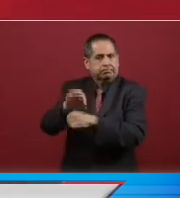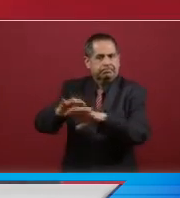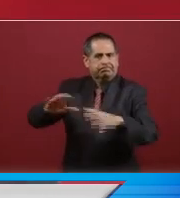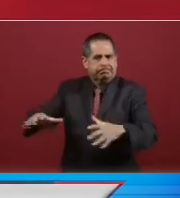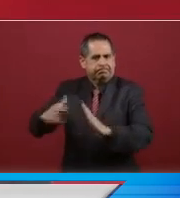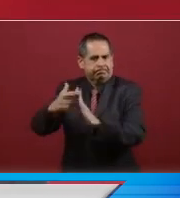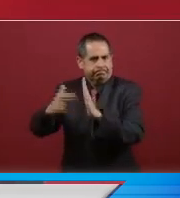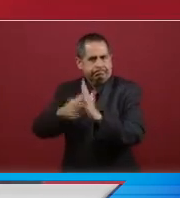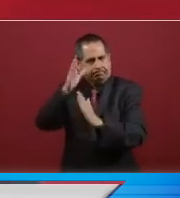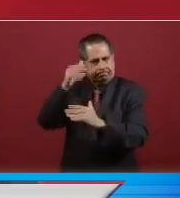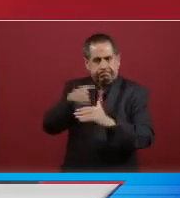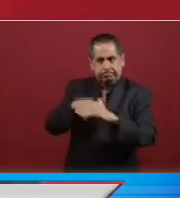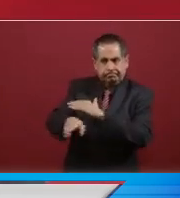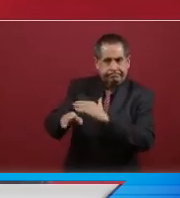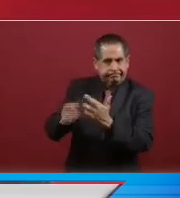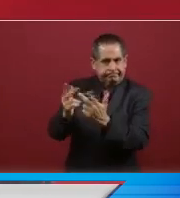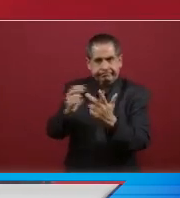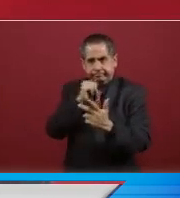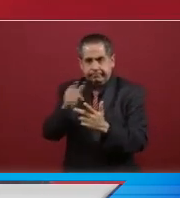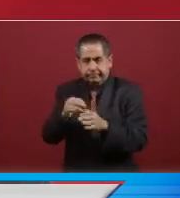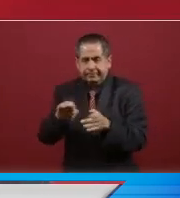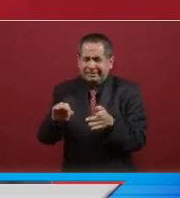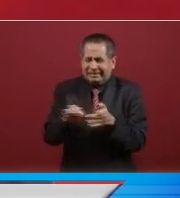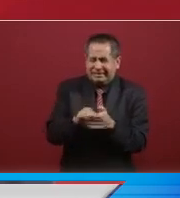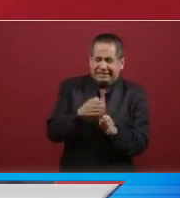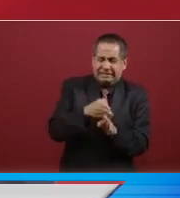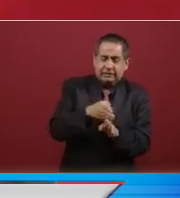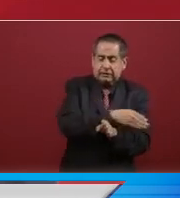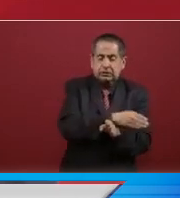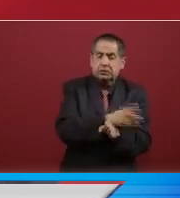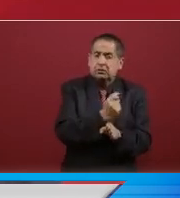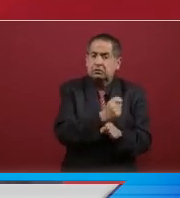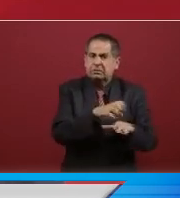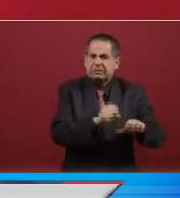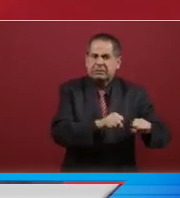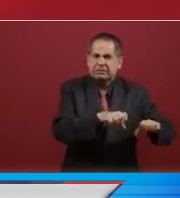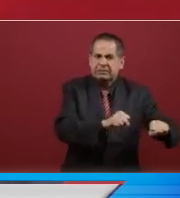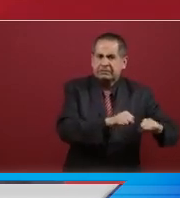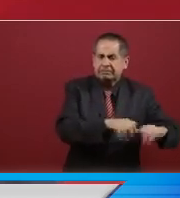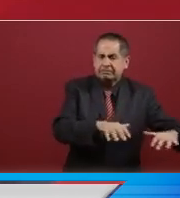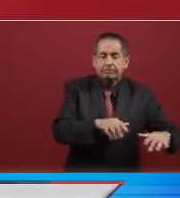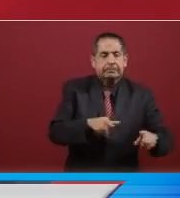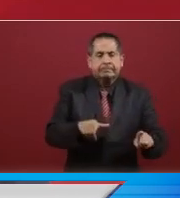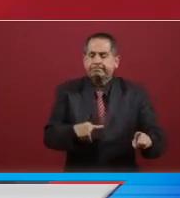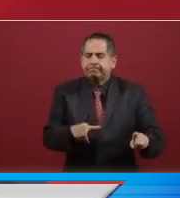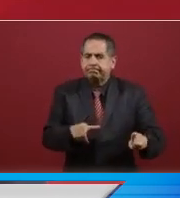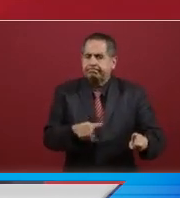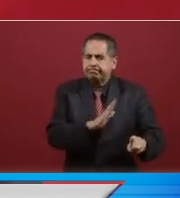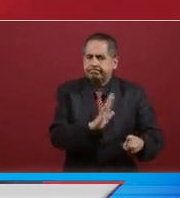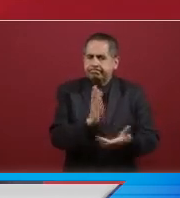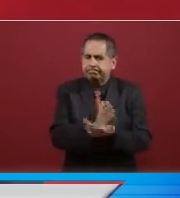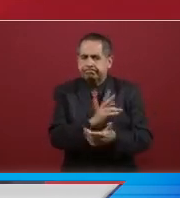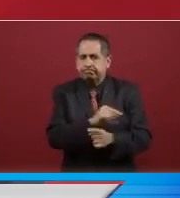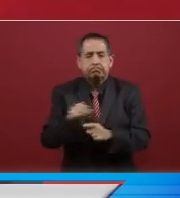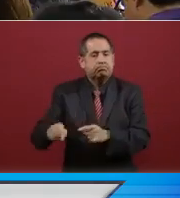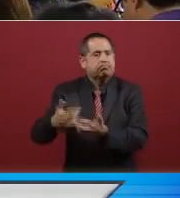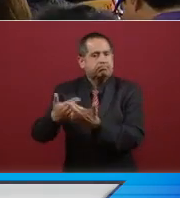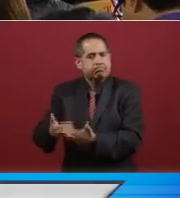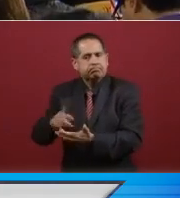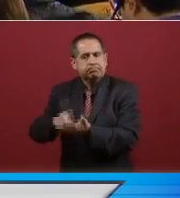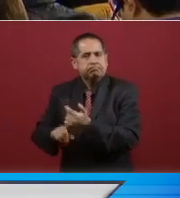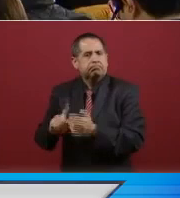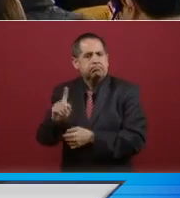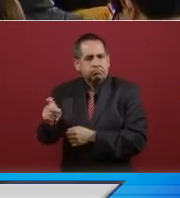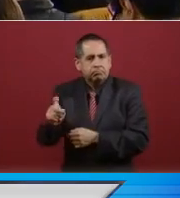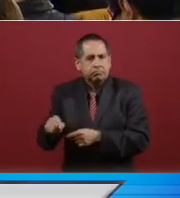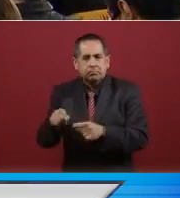destinados realmente a las comunidades en donde existe explotación minera. En cuanto al salario a los mineros se está mejorando, por lo que reitera que sí hay cambios y